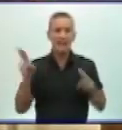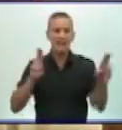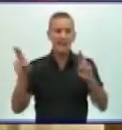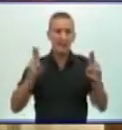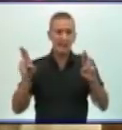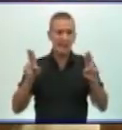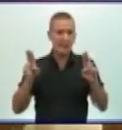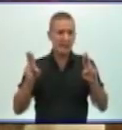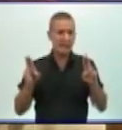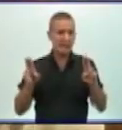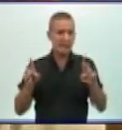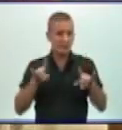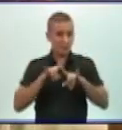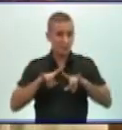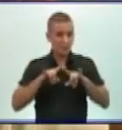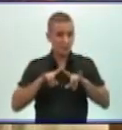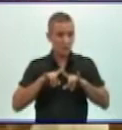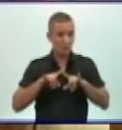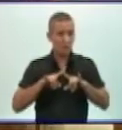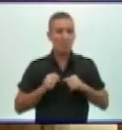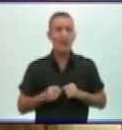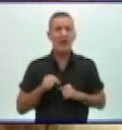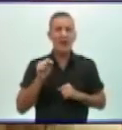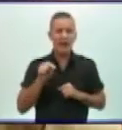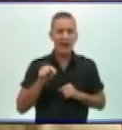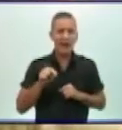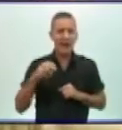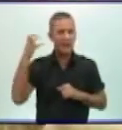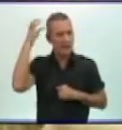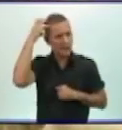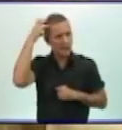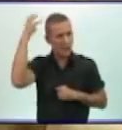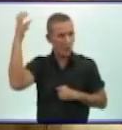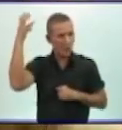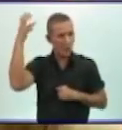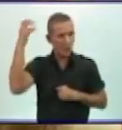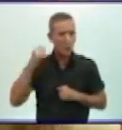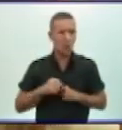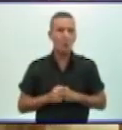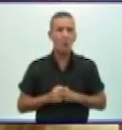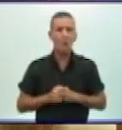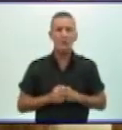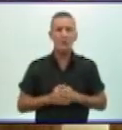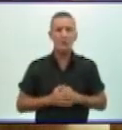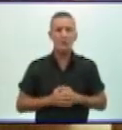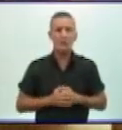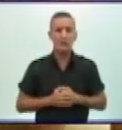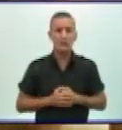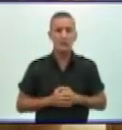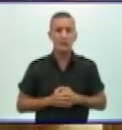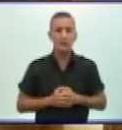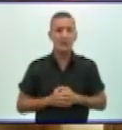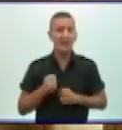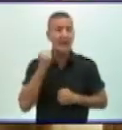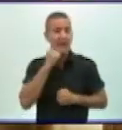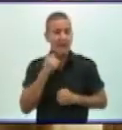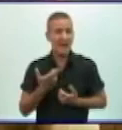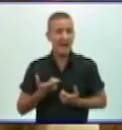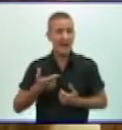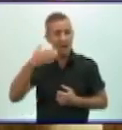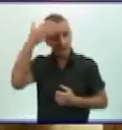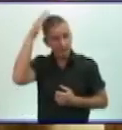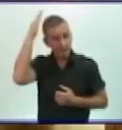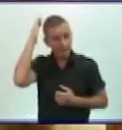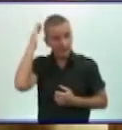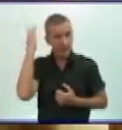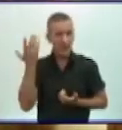de la universidad ni para el rector ni para el resto del claustro que daba clases en este recinto. Además, Mella está pidiendo